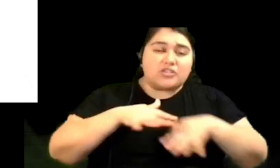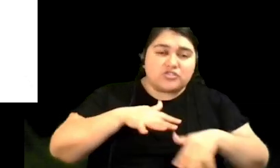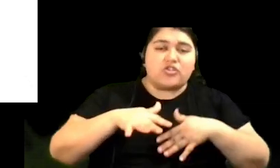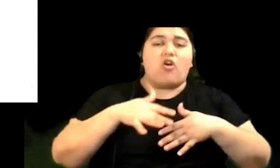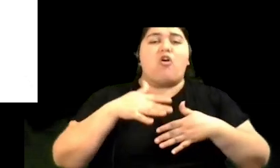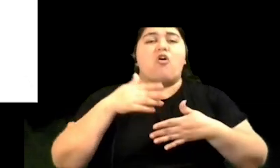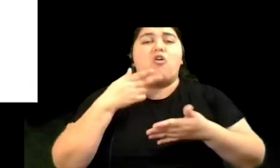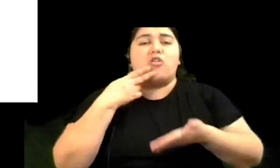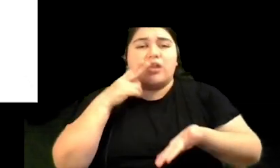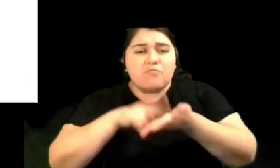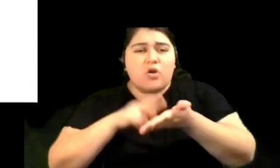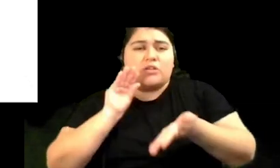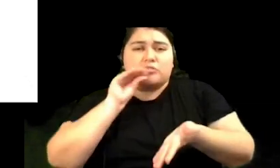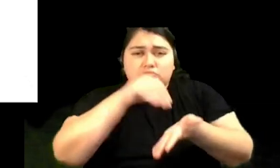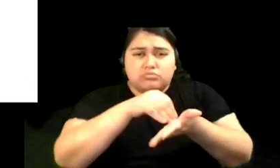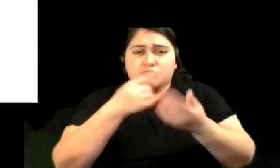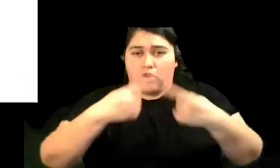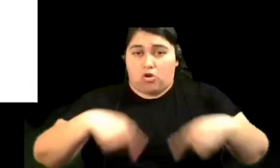¿no lo declaro?